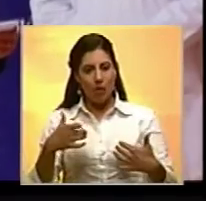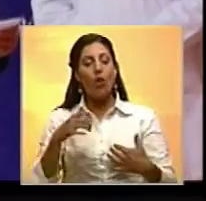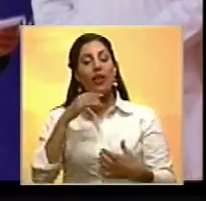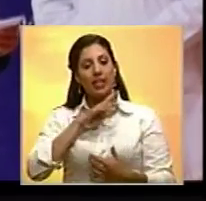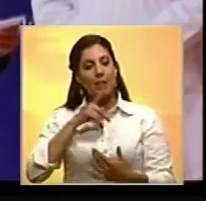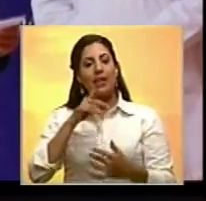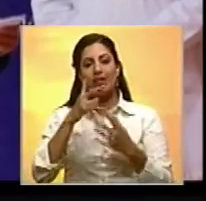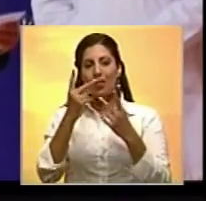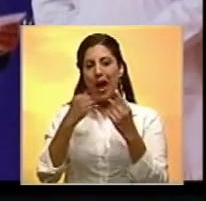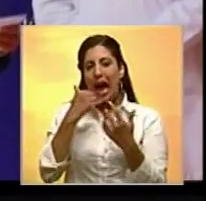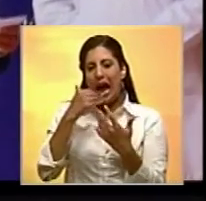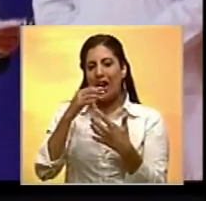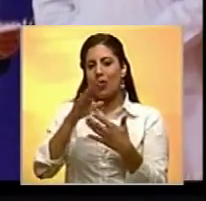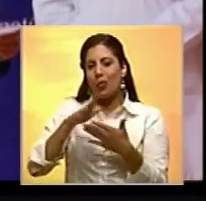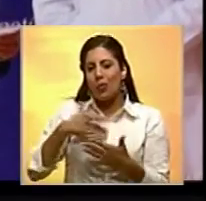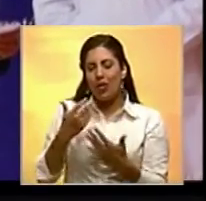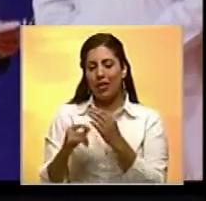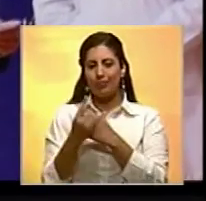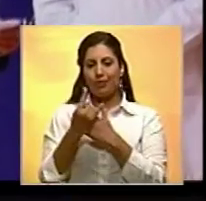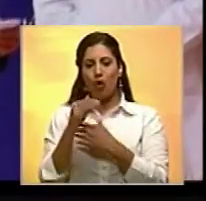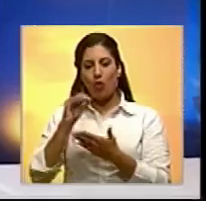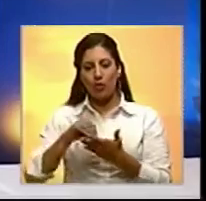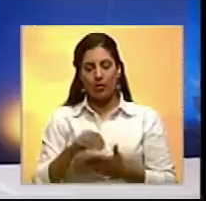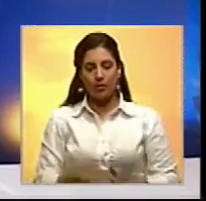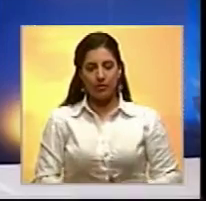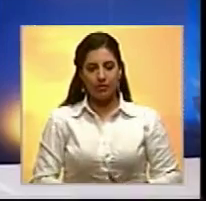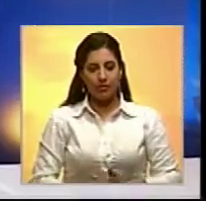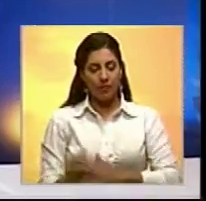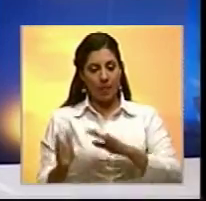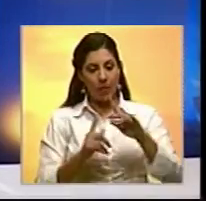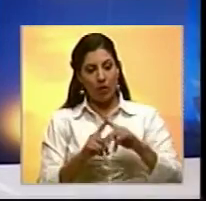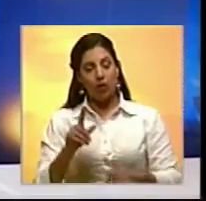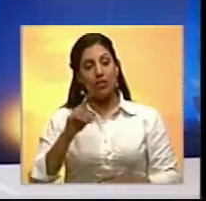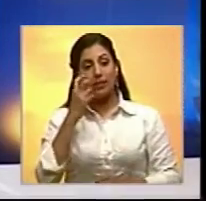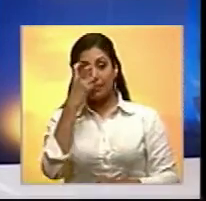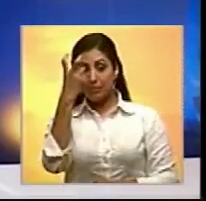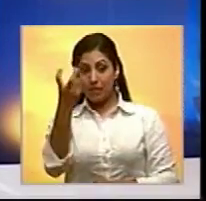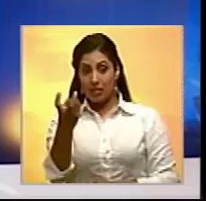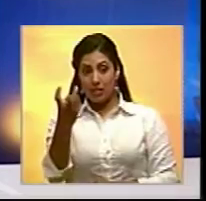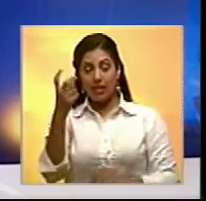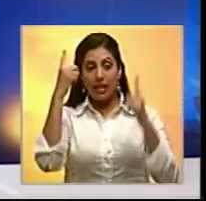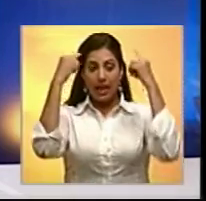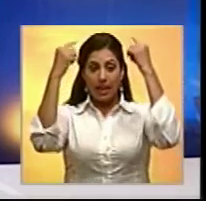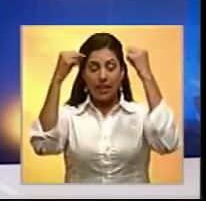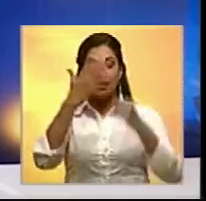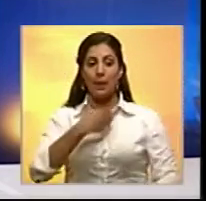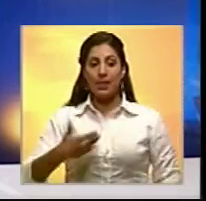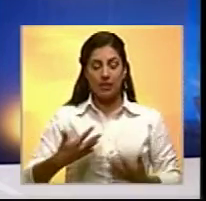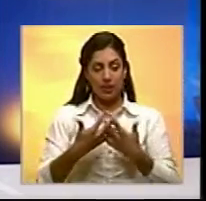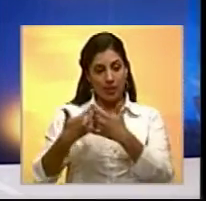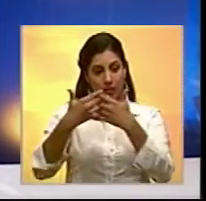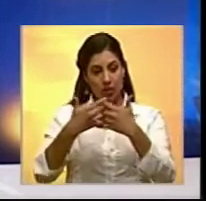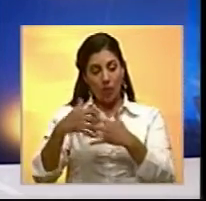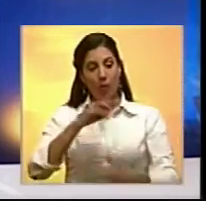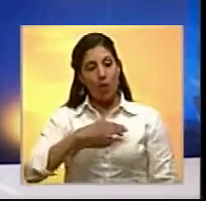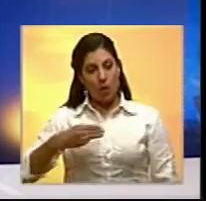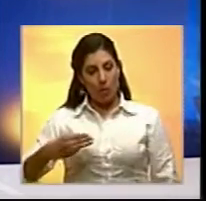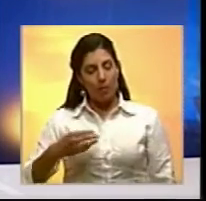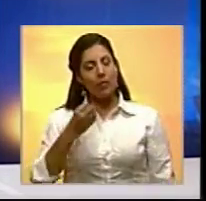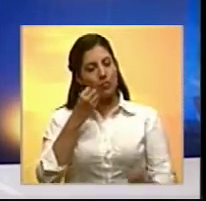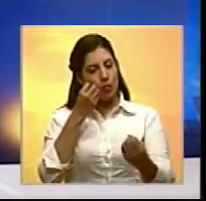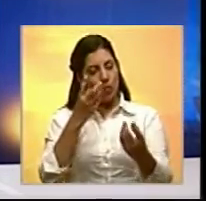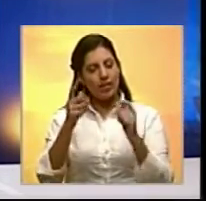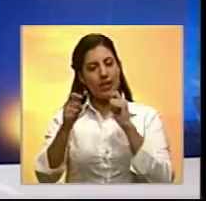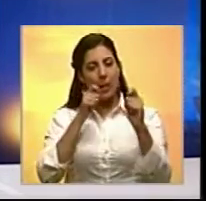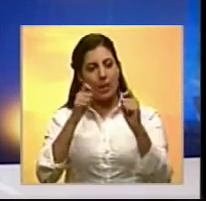así descartar una posible recaída. Durante su visita a Grecia, el presidente de Estados Unidos, Barack Obama, ofreció